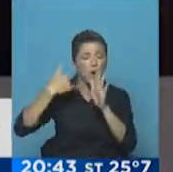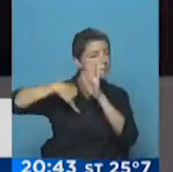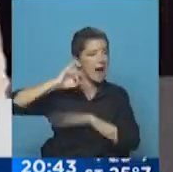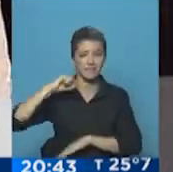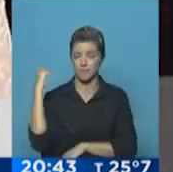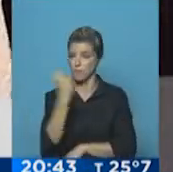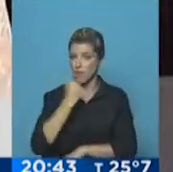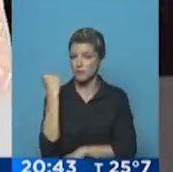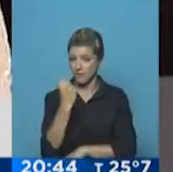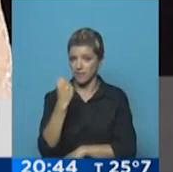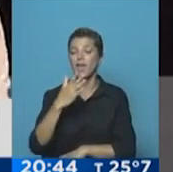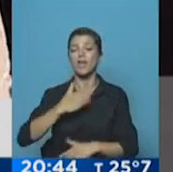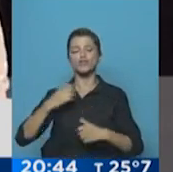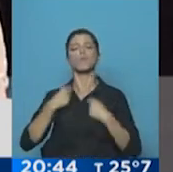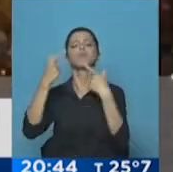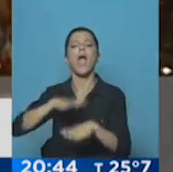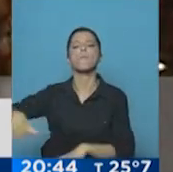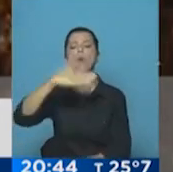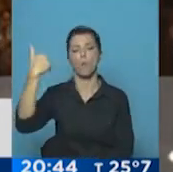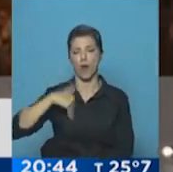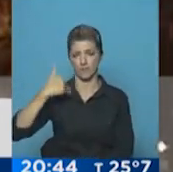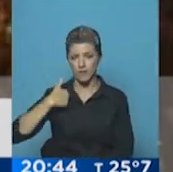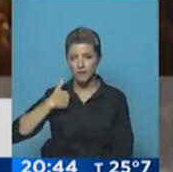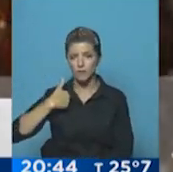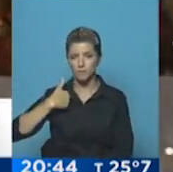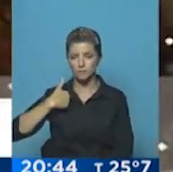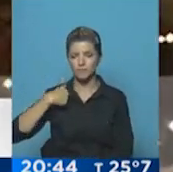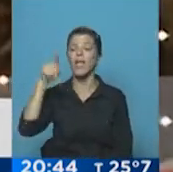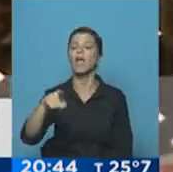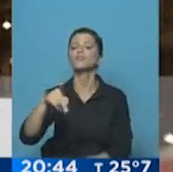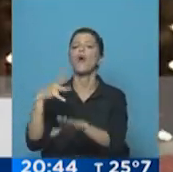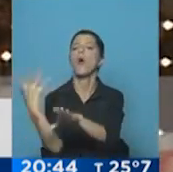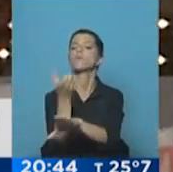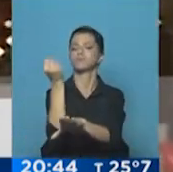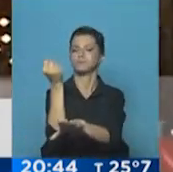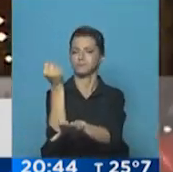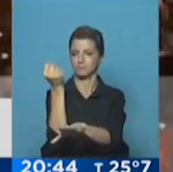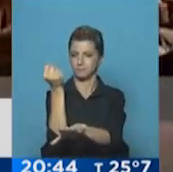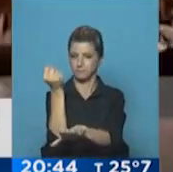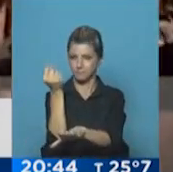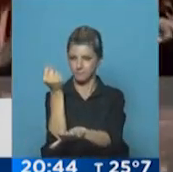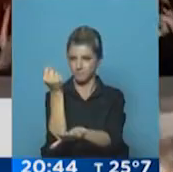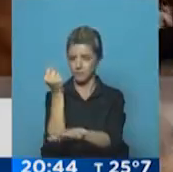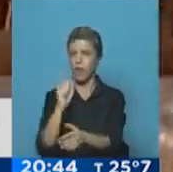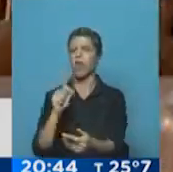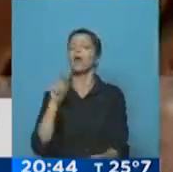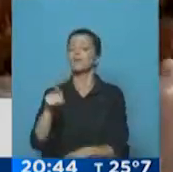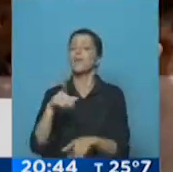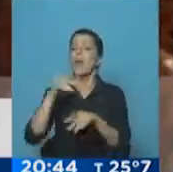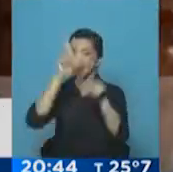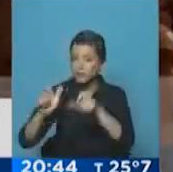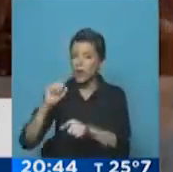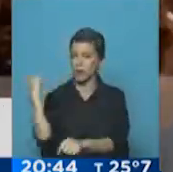grande que le he dado al pueblo argentino: el empoderamiento popular, el empoderamiento